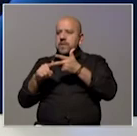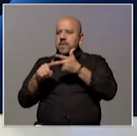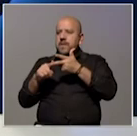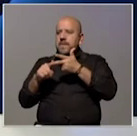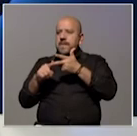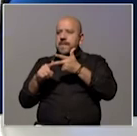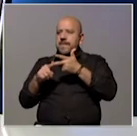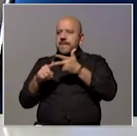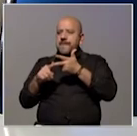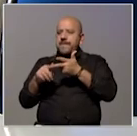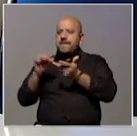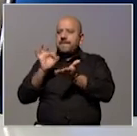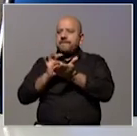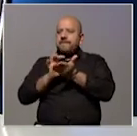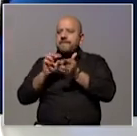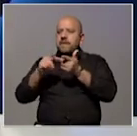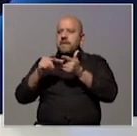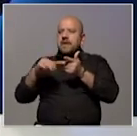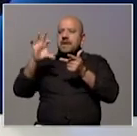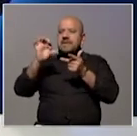transporte metropolitano